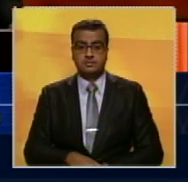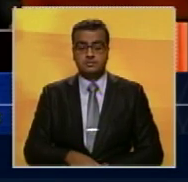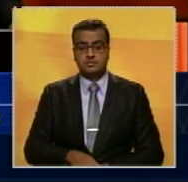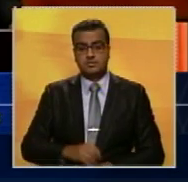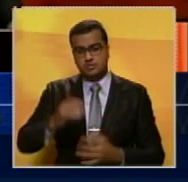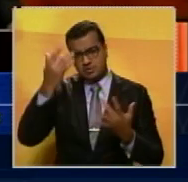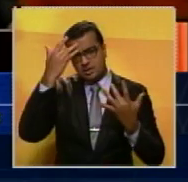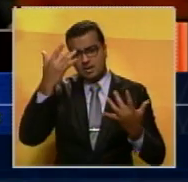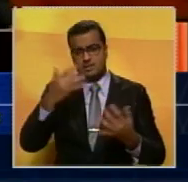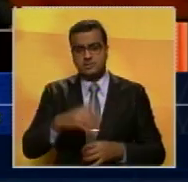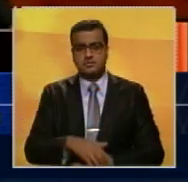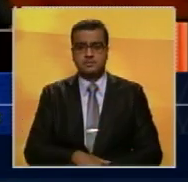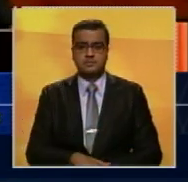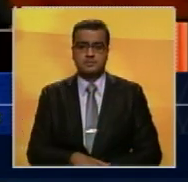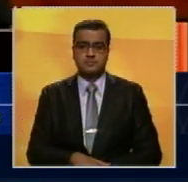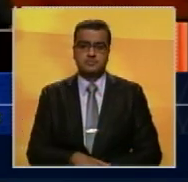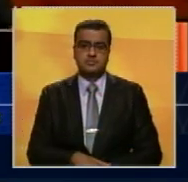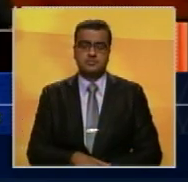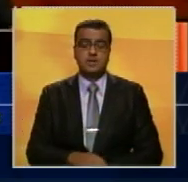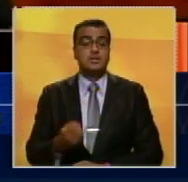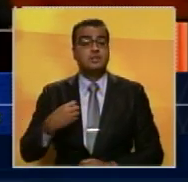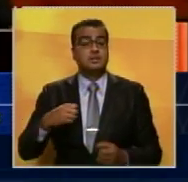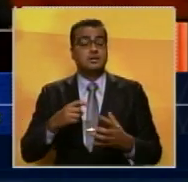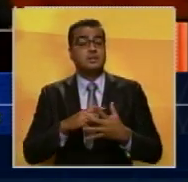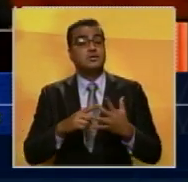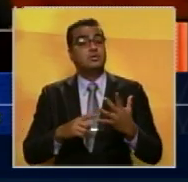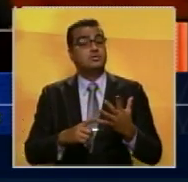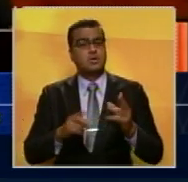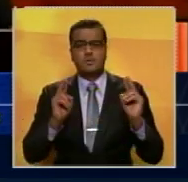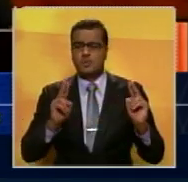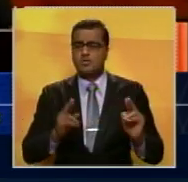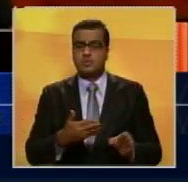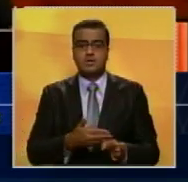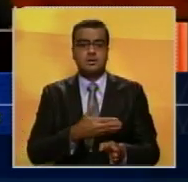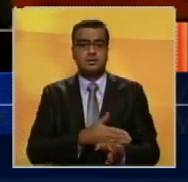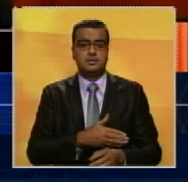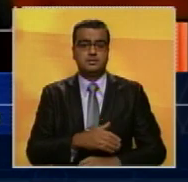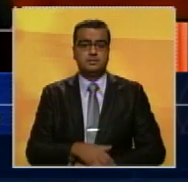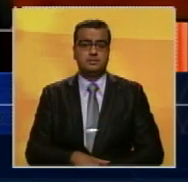ideas. Tienen herramientas como nunca antes,